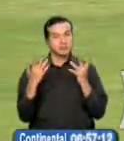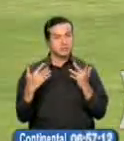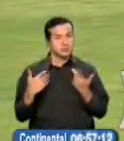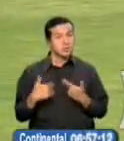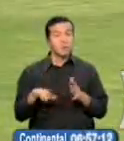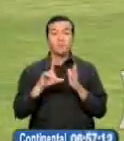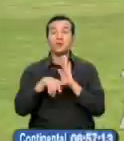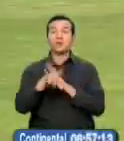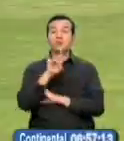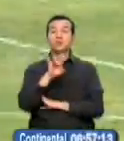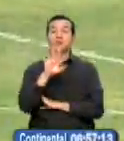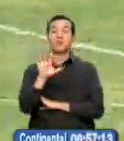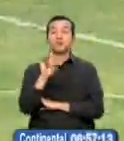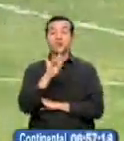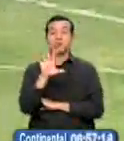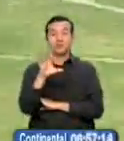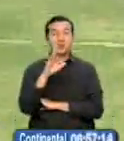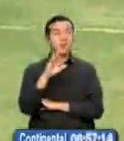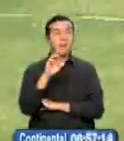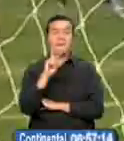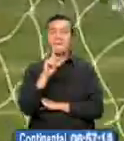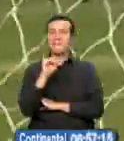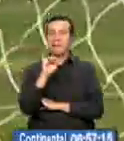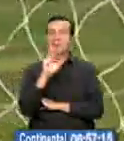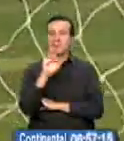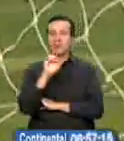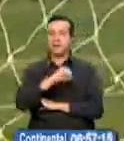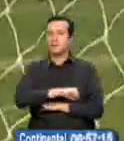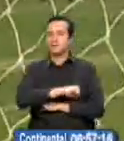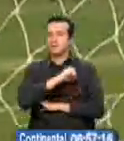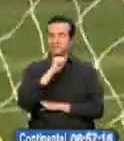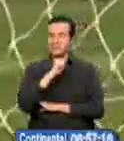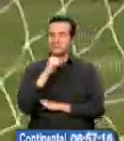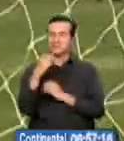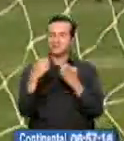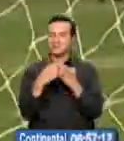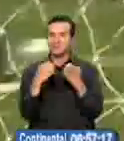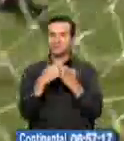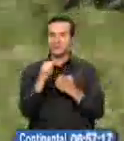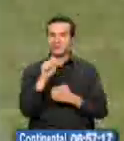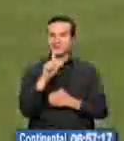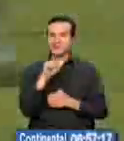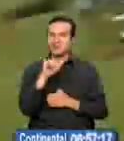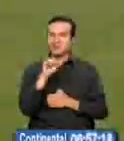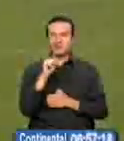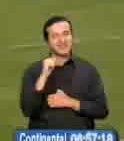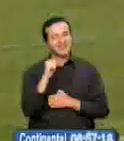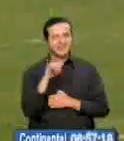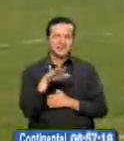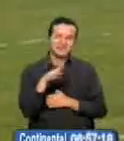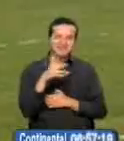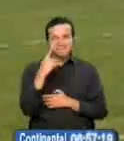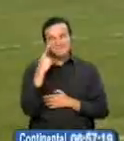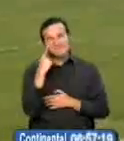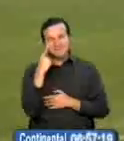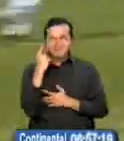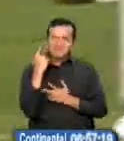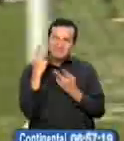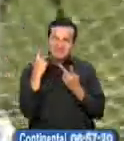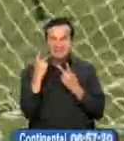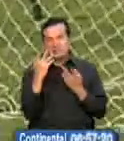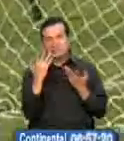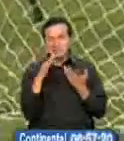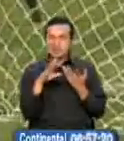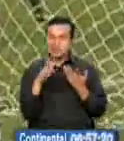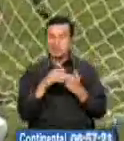Al minuto 85, Jackson Pita ponía el gol de la victoria para el equipo de Alexis Mendoza, que todavía se aferra a esa opción